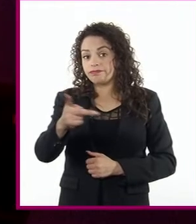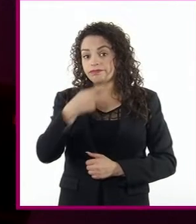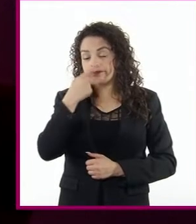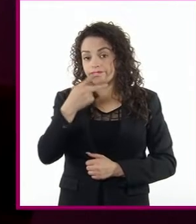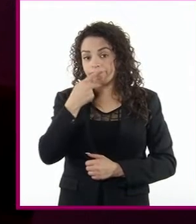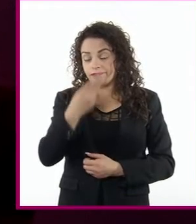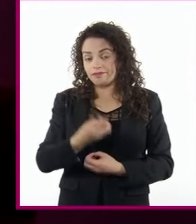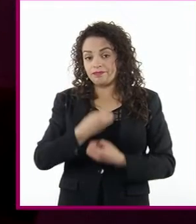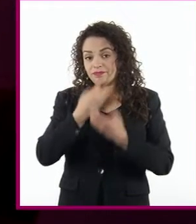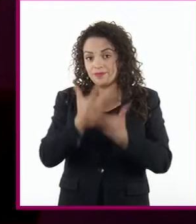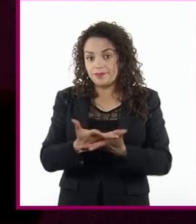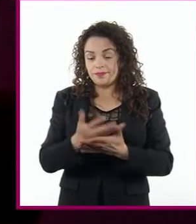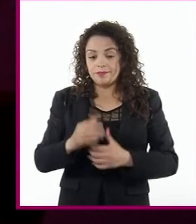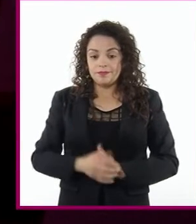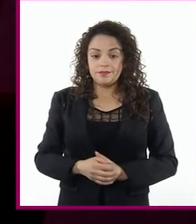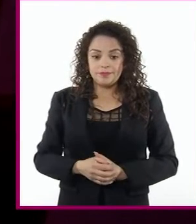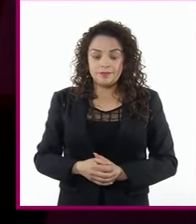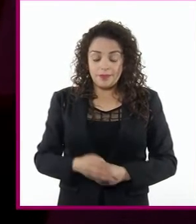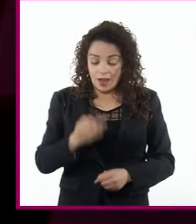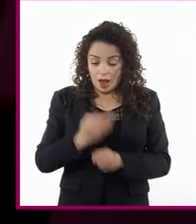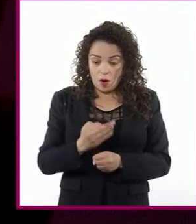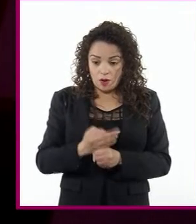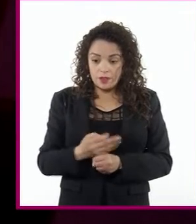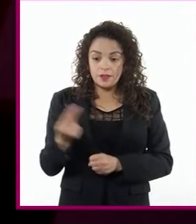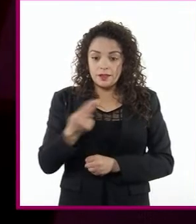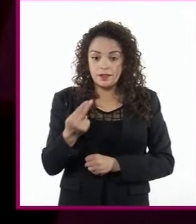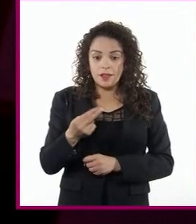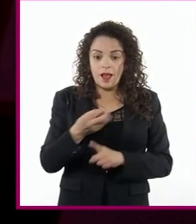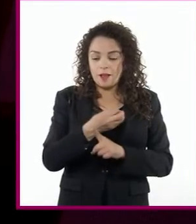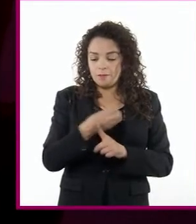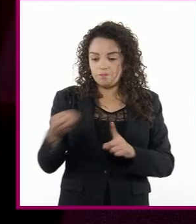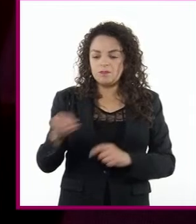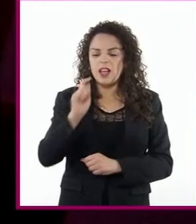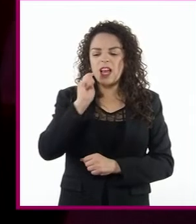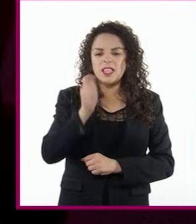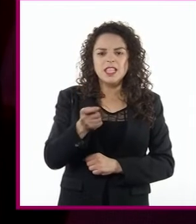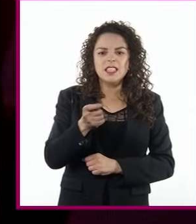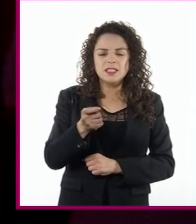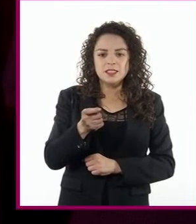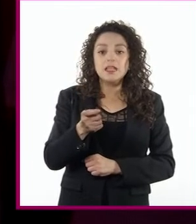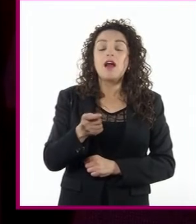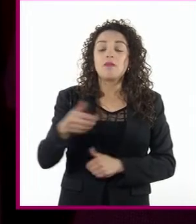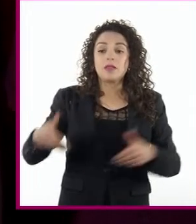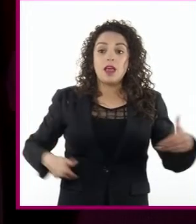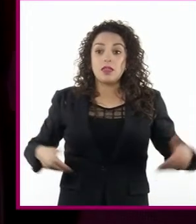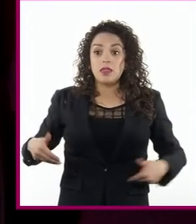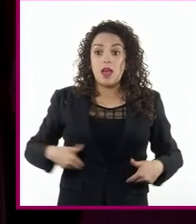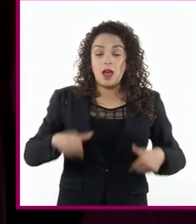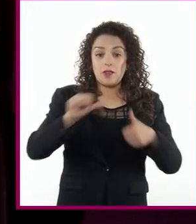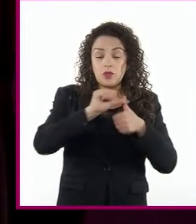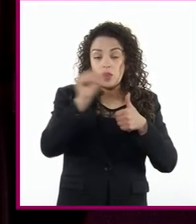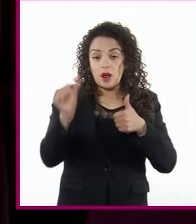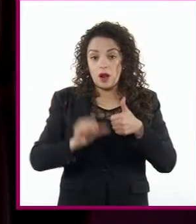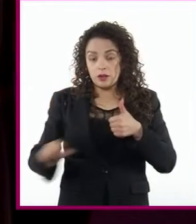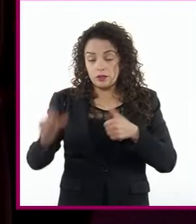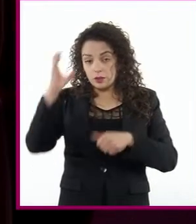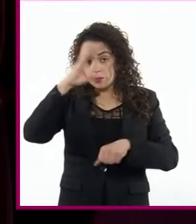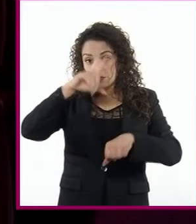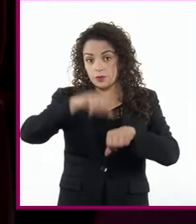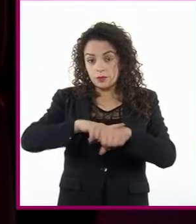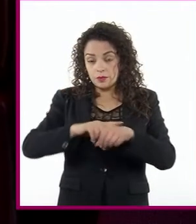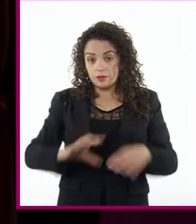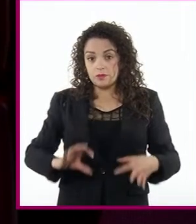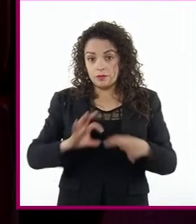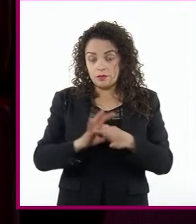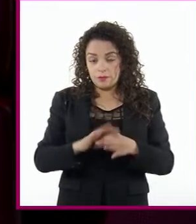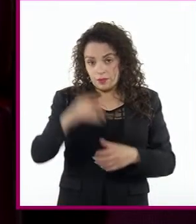Es momento de recapitular. Hemos hablado del teatro como actividad artística y cultural empleada